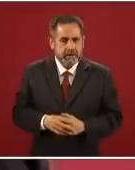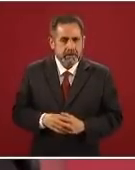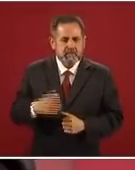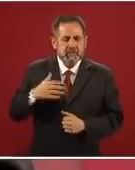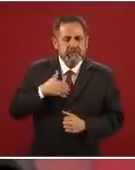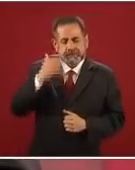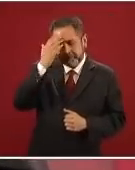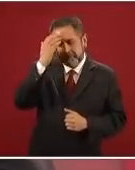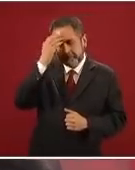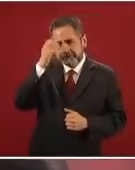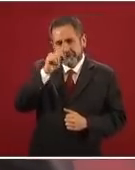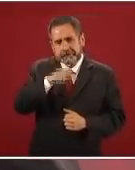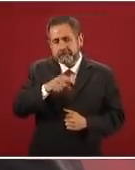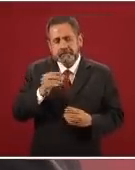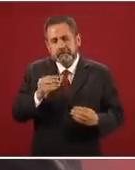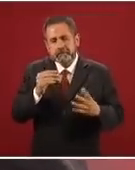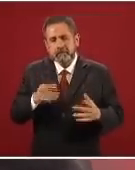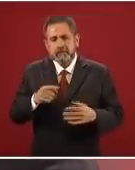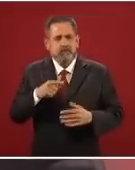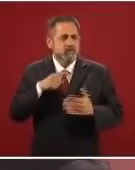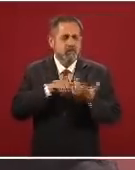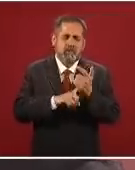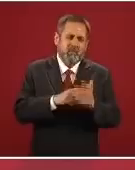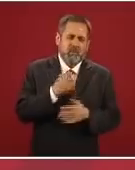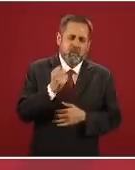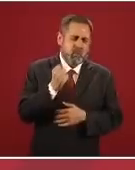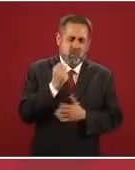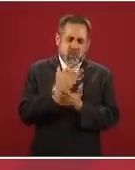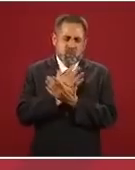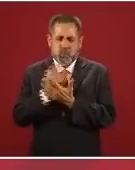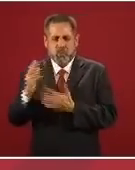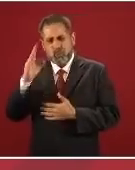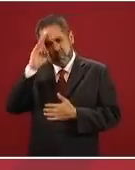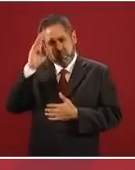de gente muy radical